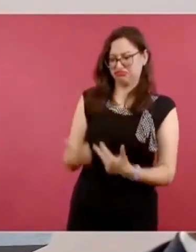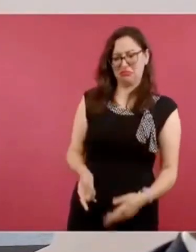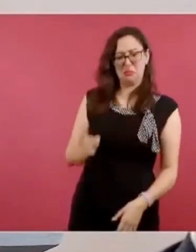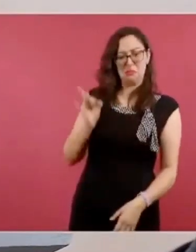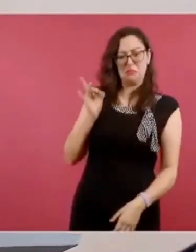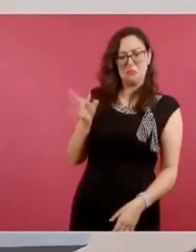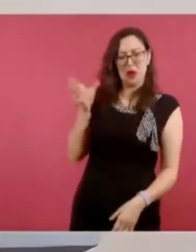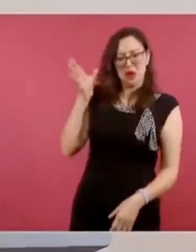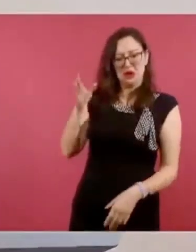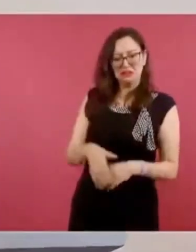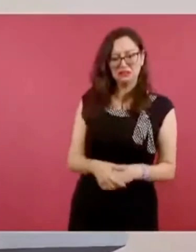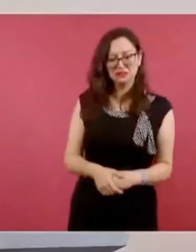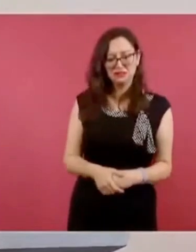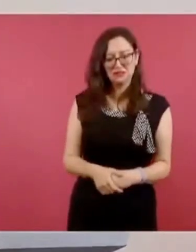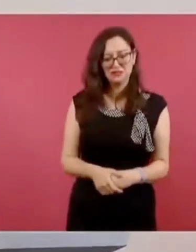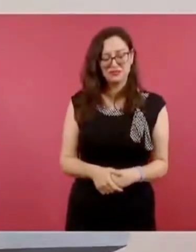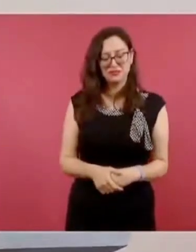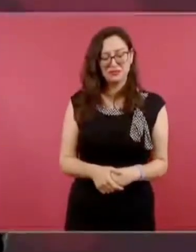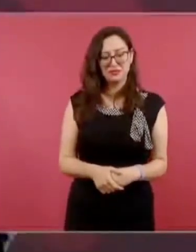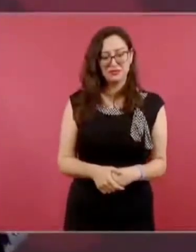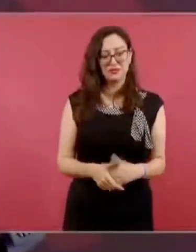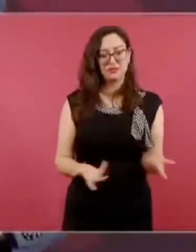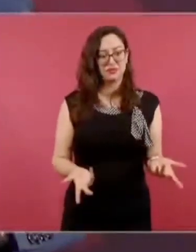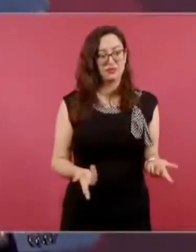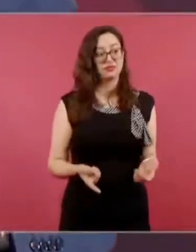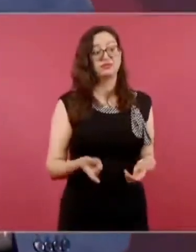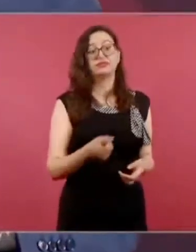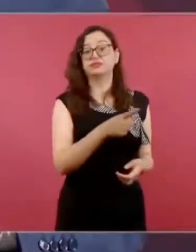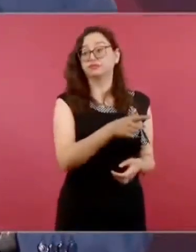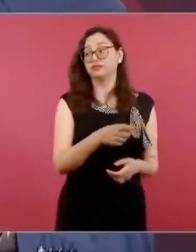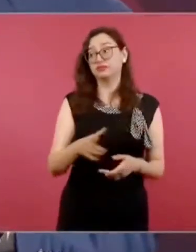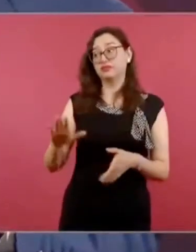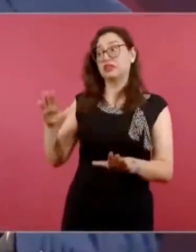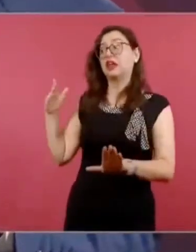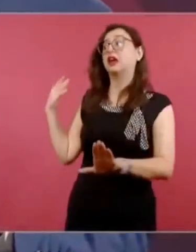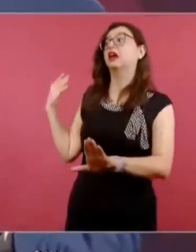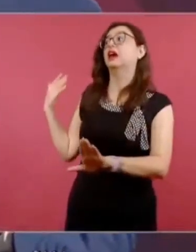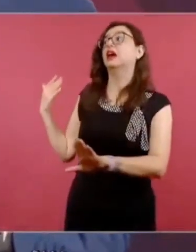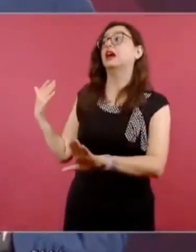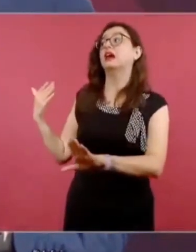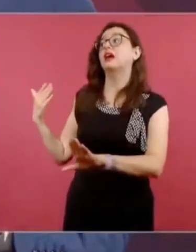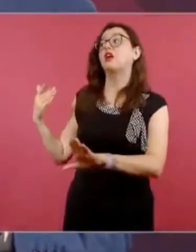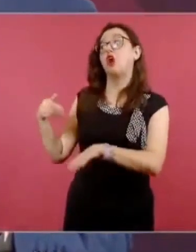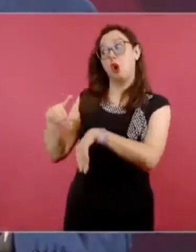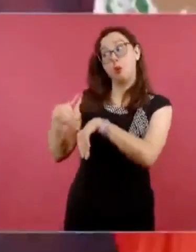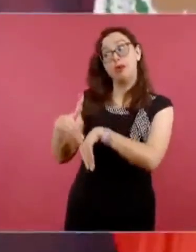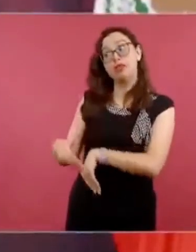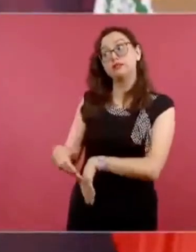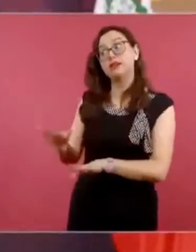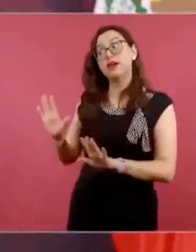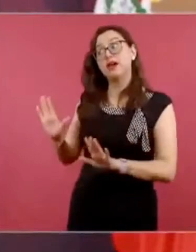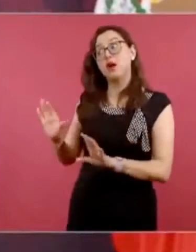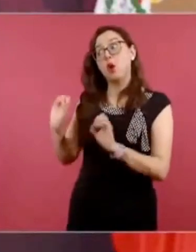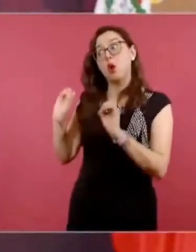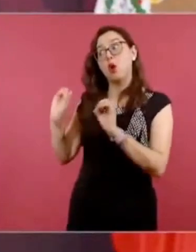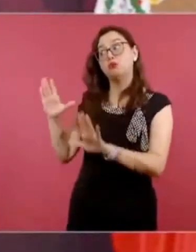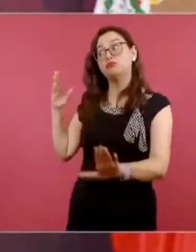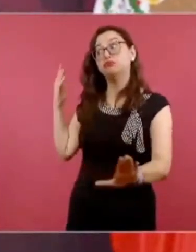y susceptible de ser chantajeado por los oligarcas